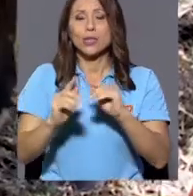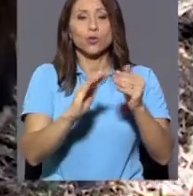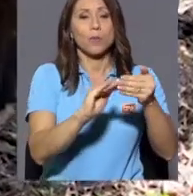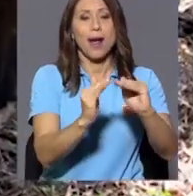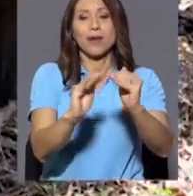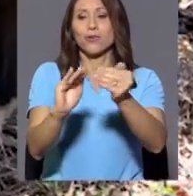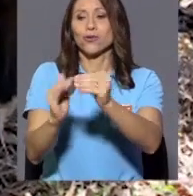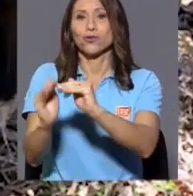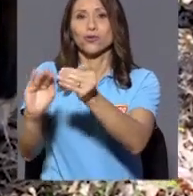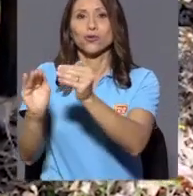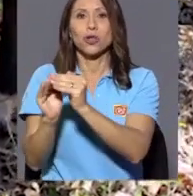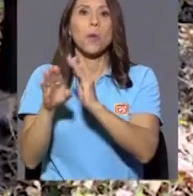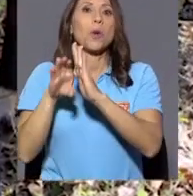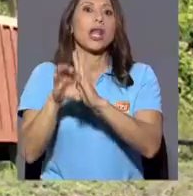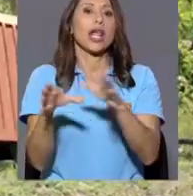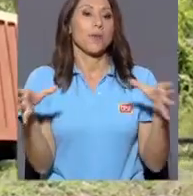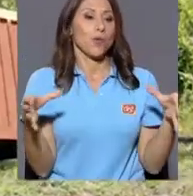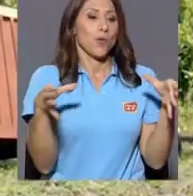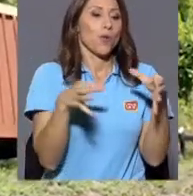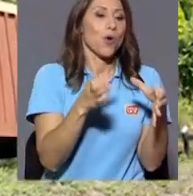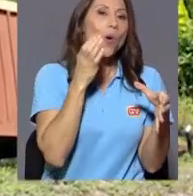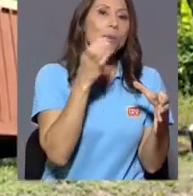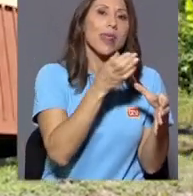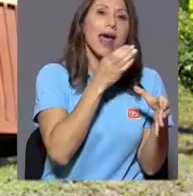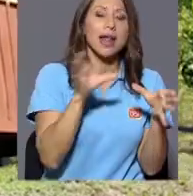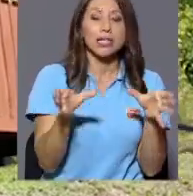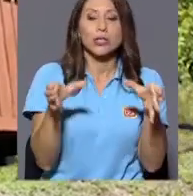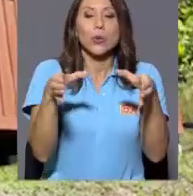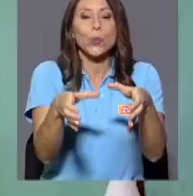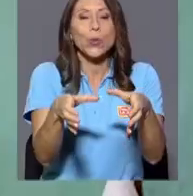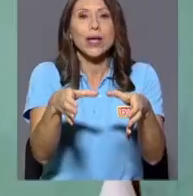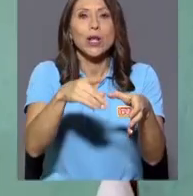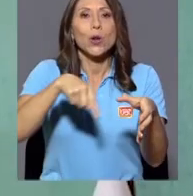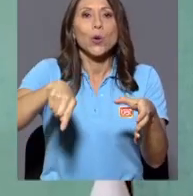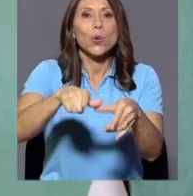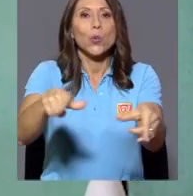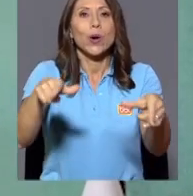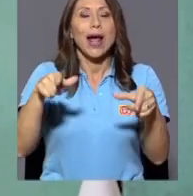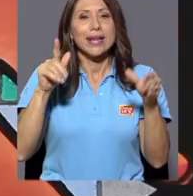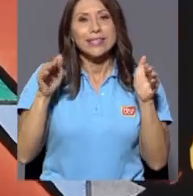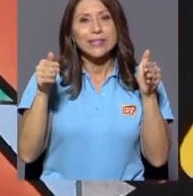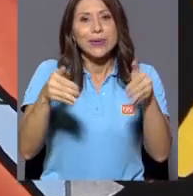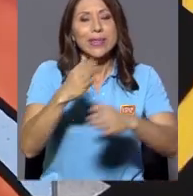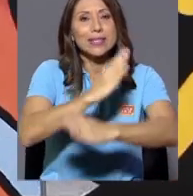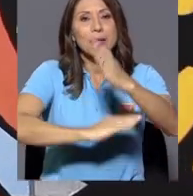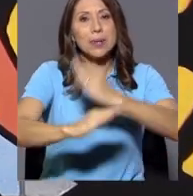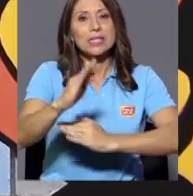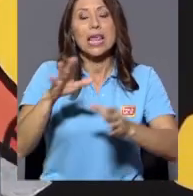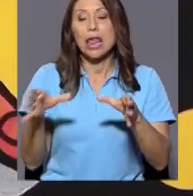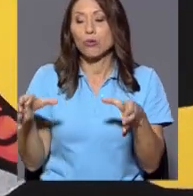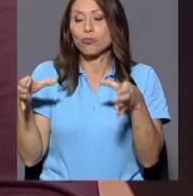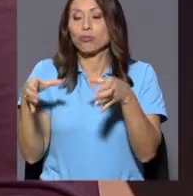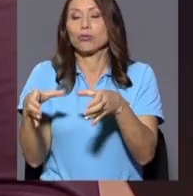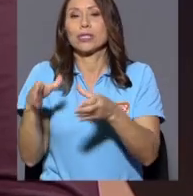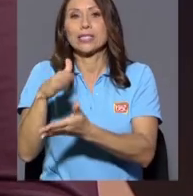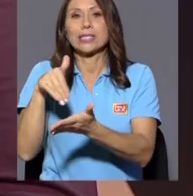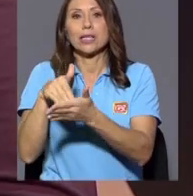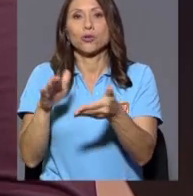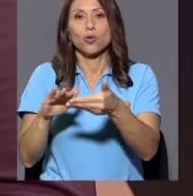agrupados por ejemplo en comedores en centros de discapacidad en centros comunitarios